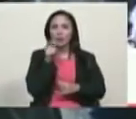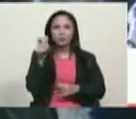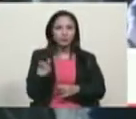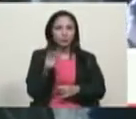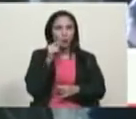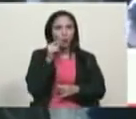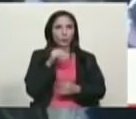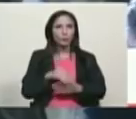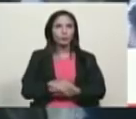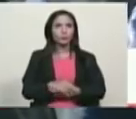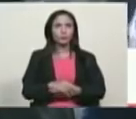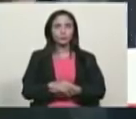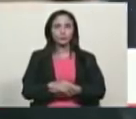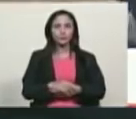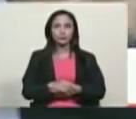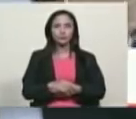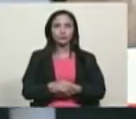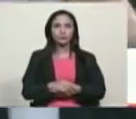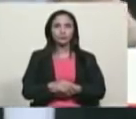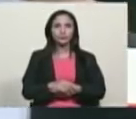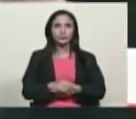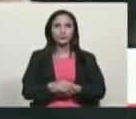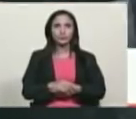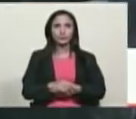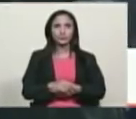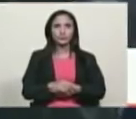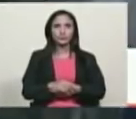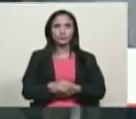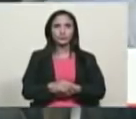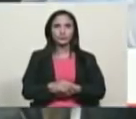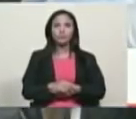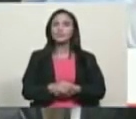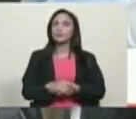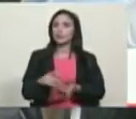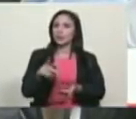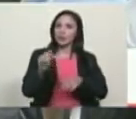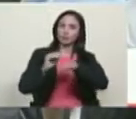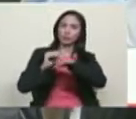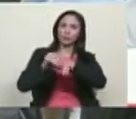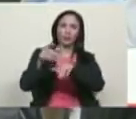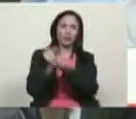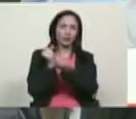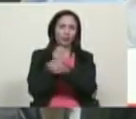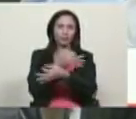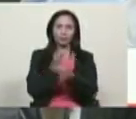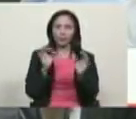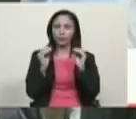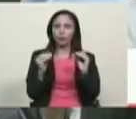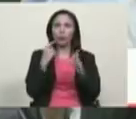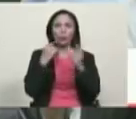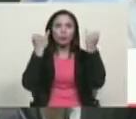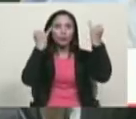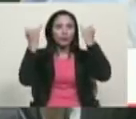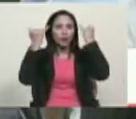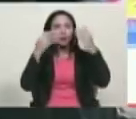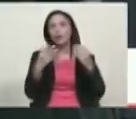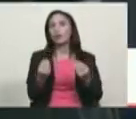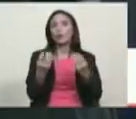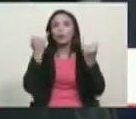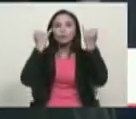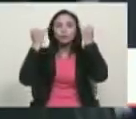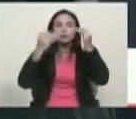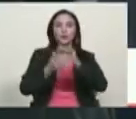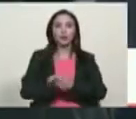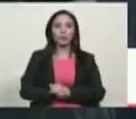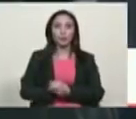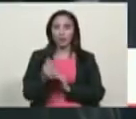Sicilia. Terrugi se pronuncia. Terrugi. Hizo un extraordinario trabajo de cómo están creando. Y